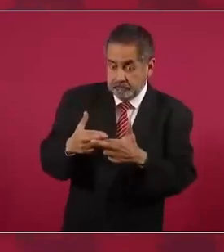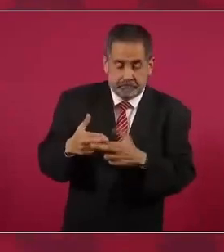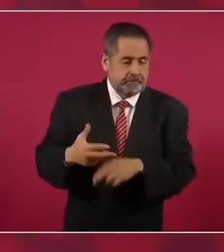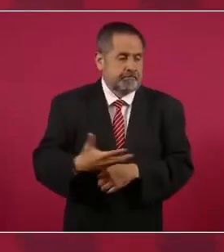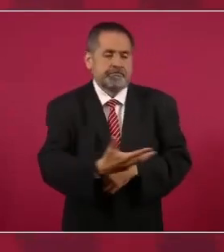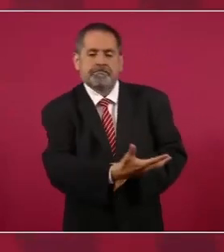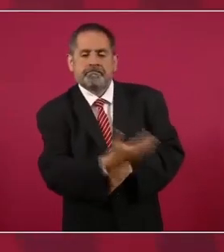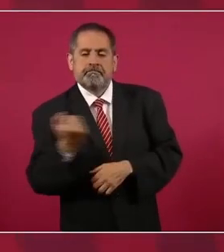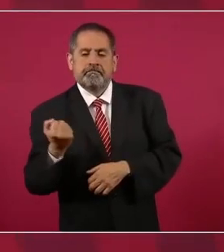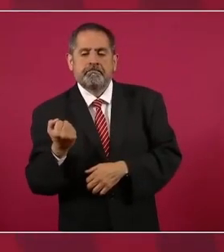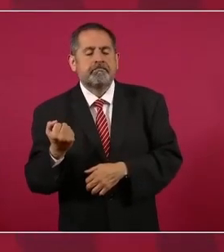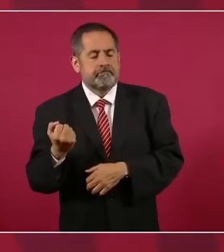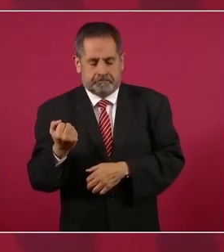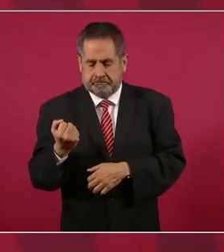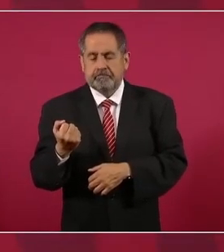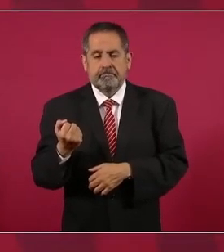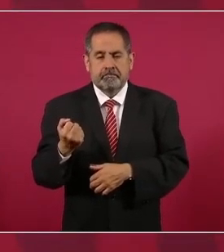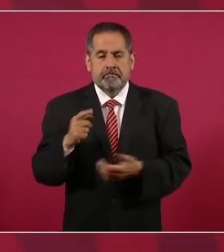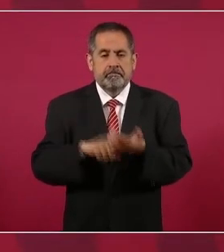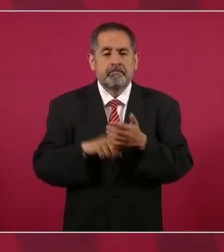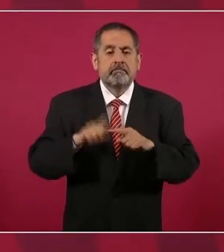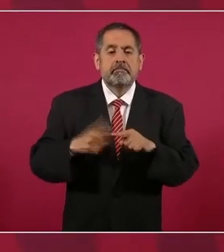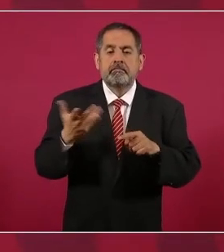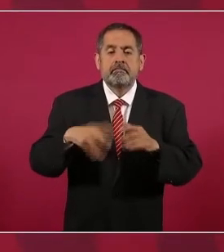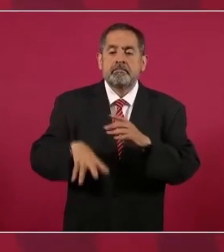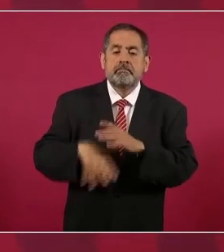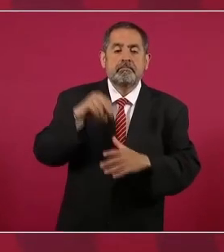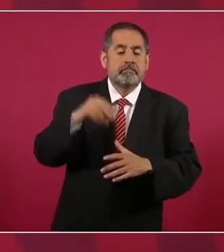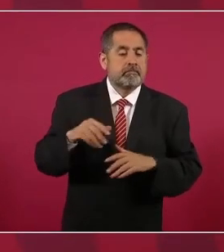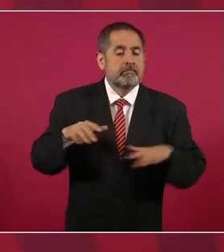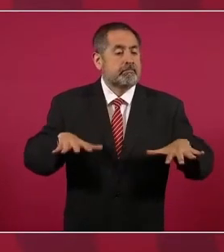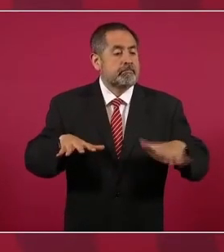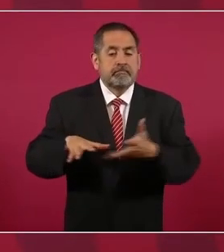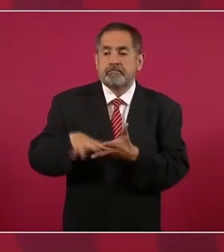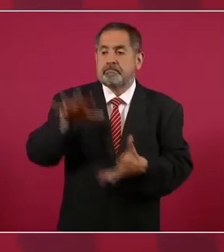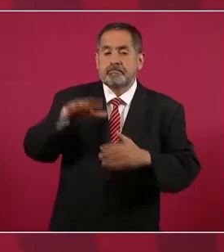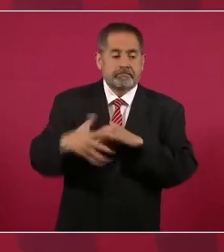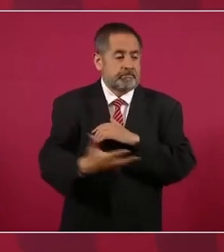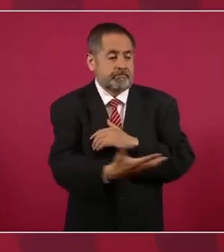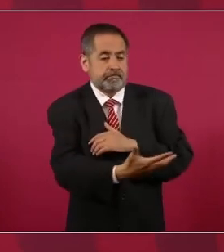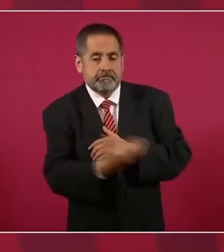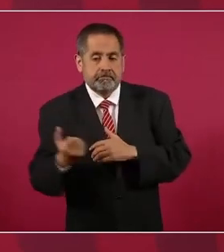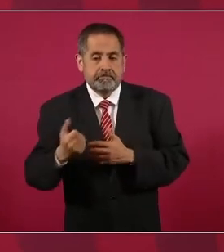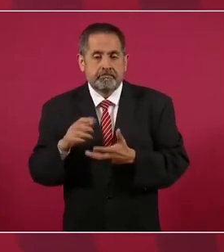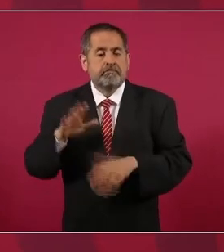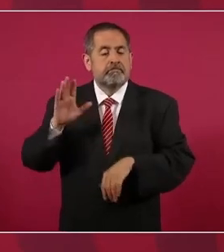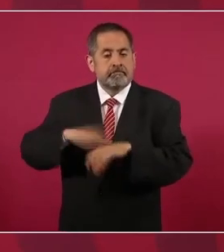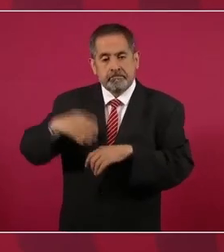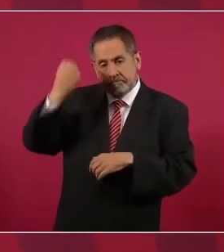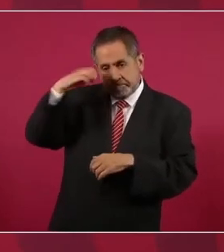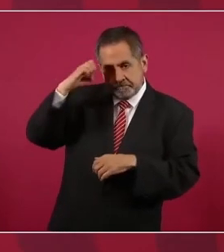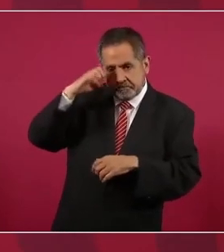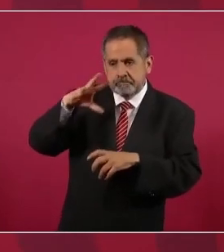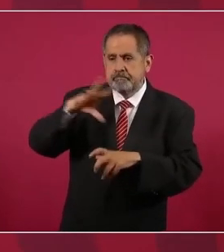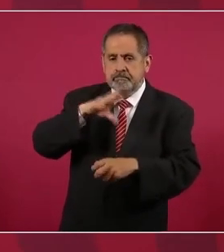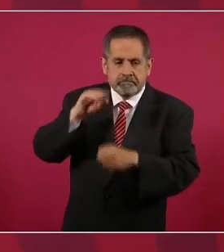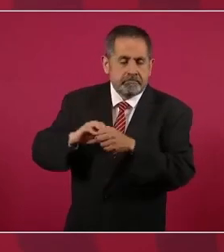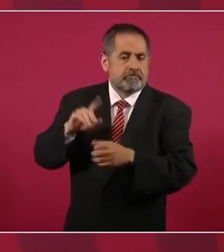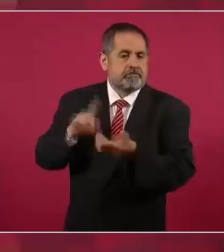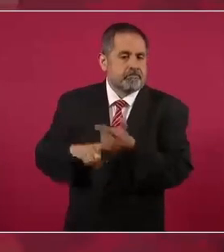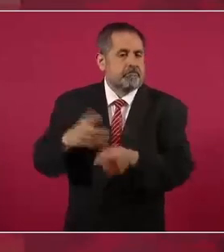debe de operar la explotación, la empresa con más experiencia y que